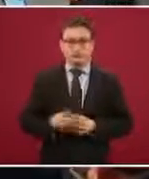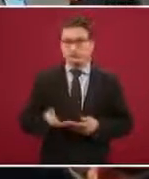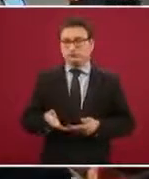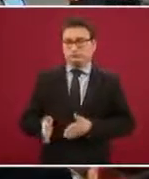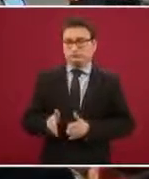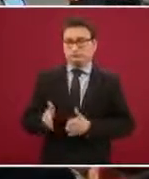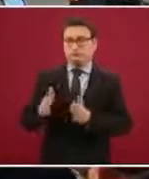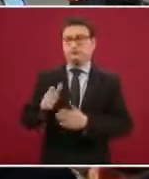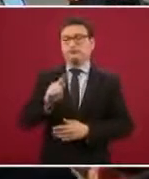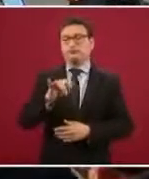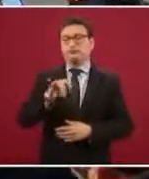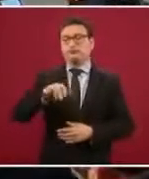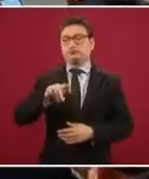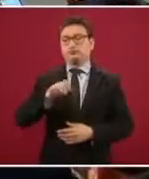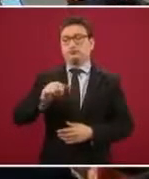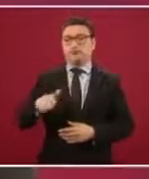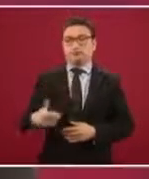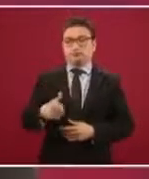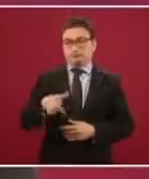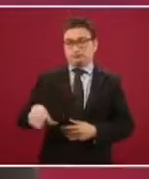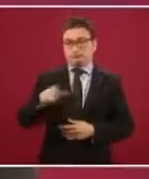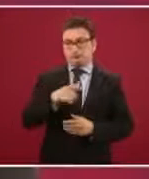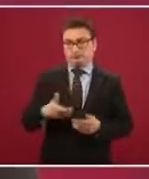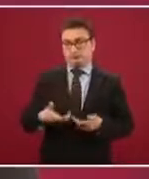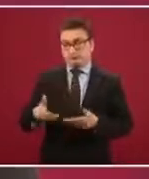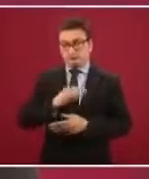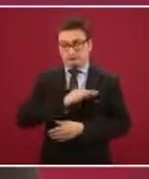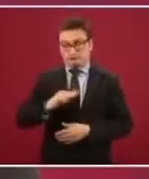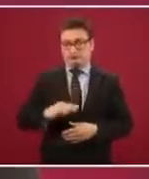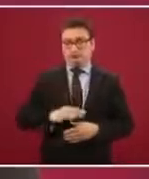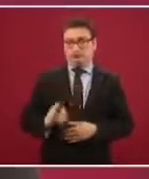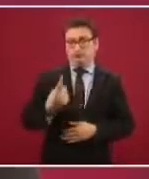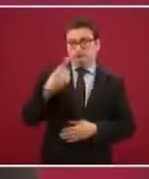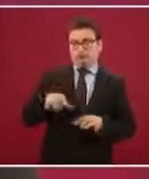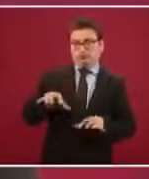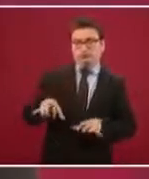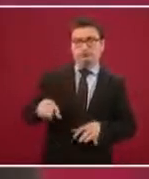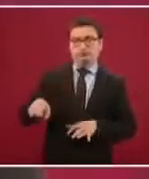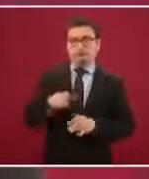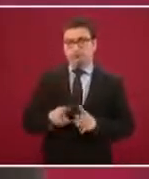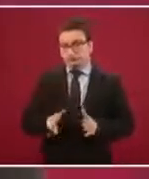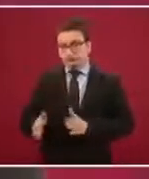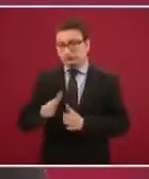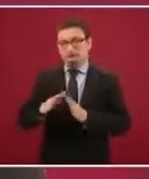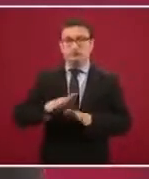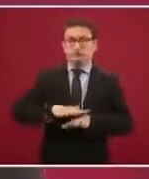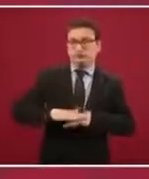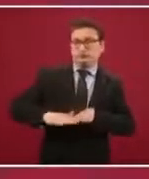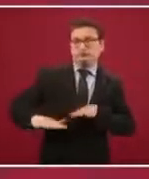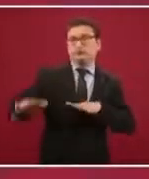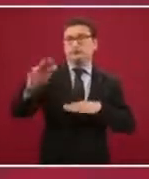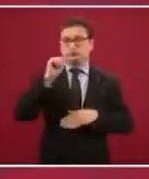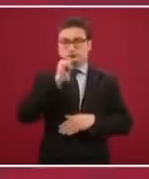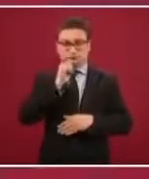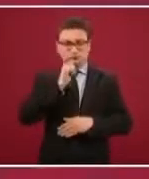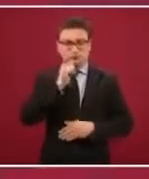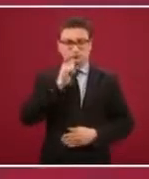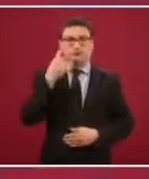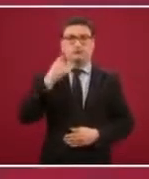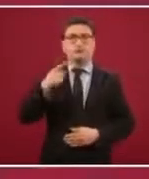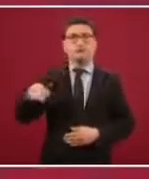guanajuato que es el único municipio de guanajuato que no tiene camino pavimentado a su cabecera municipal